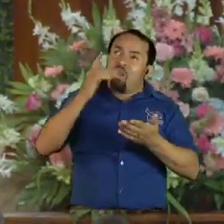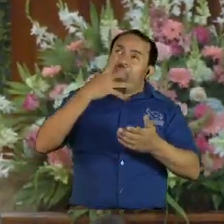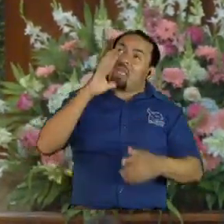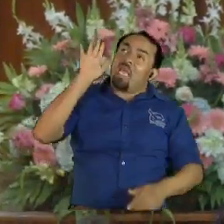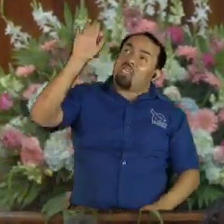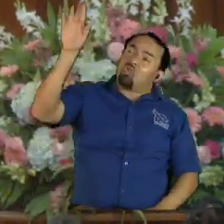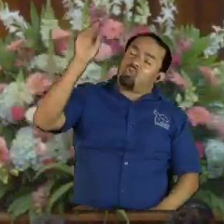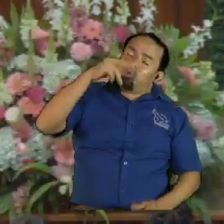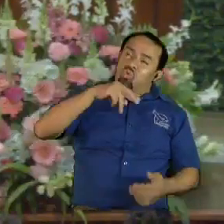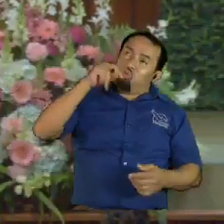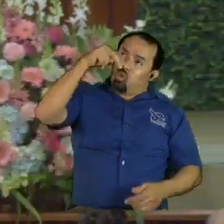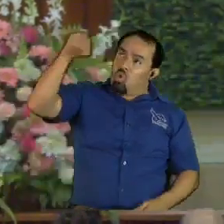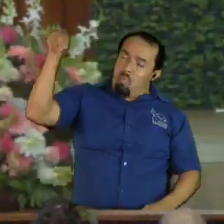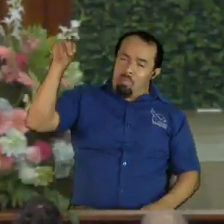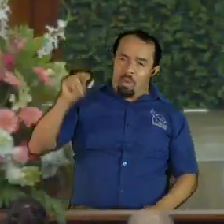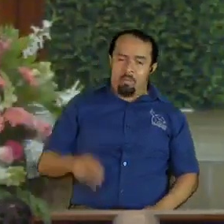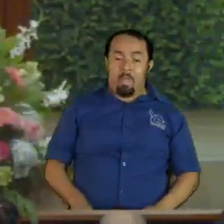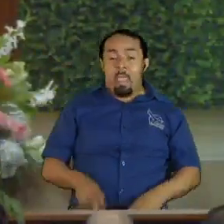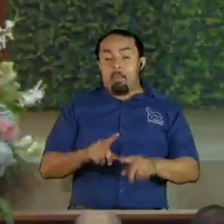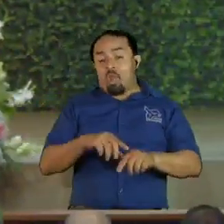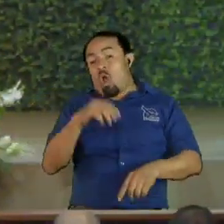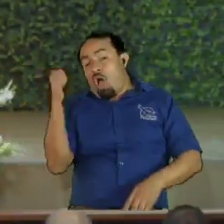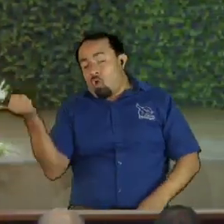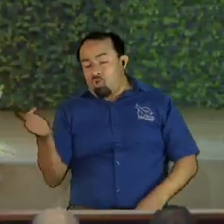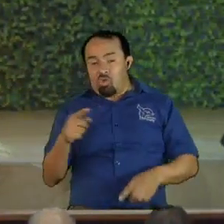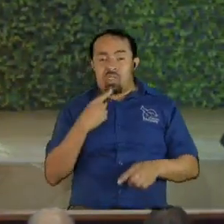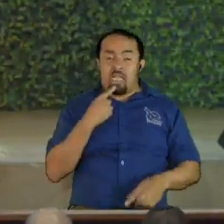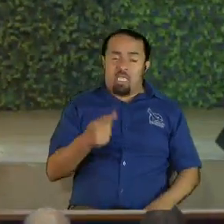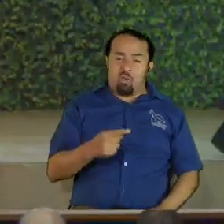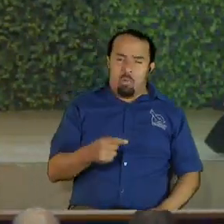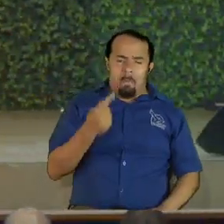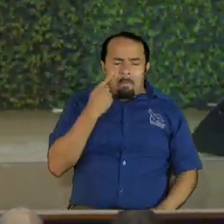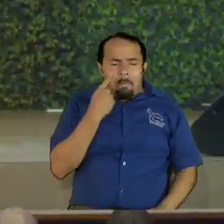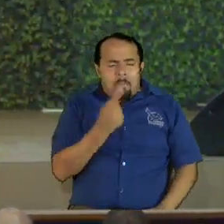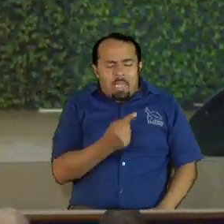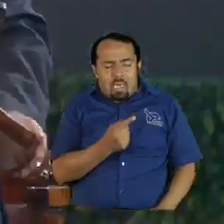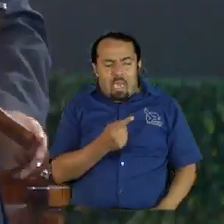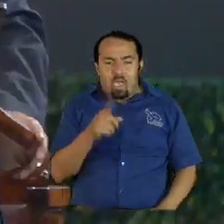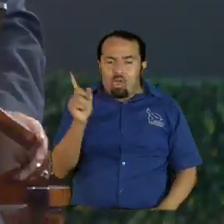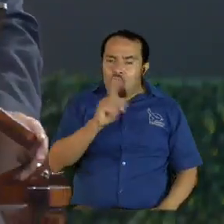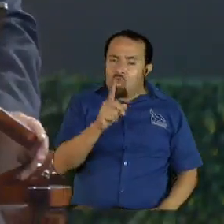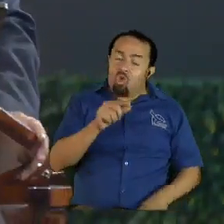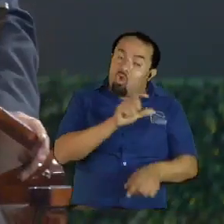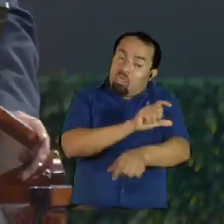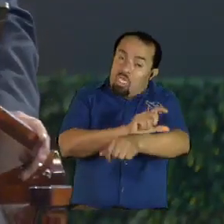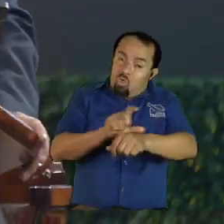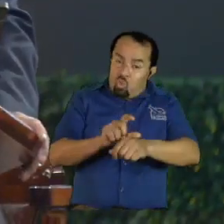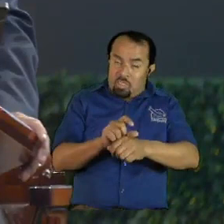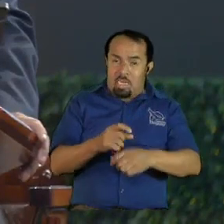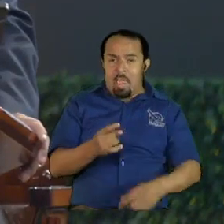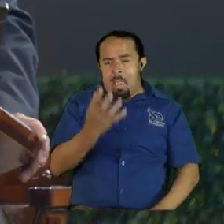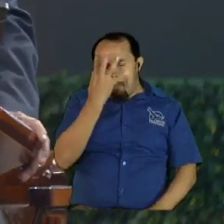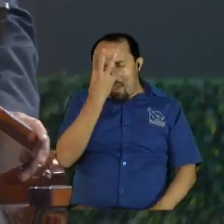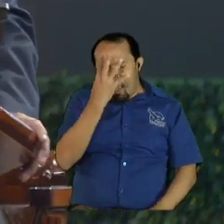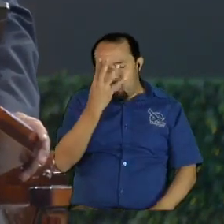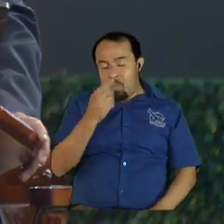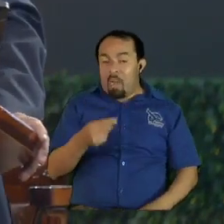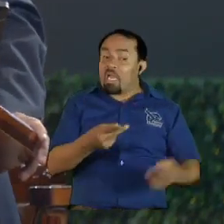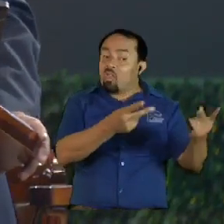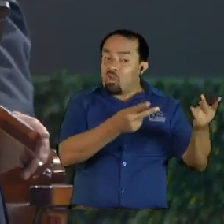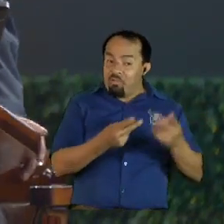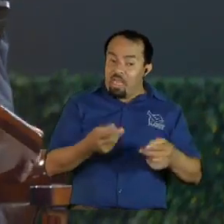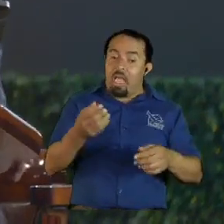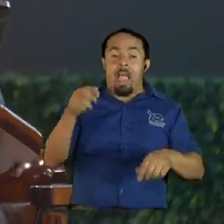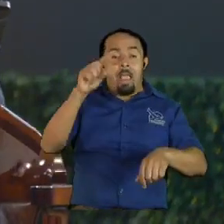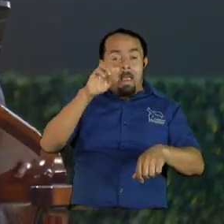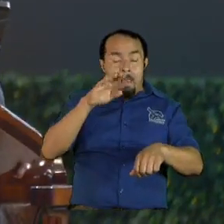bendecida. Pero a otro le dijo, mira, no sigas pecando para que no te venga algo peor.